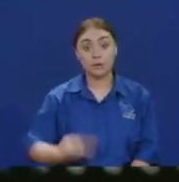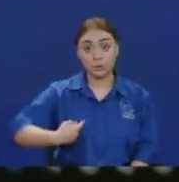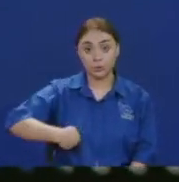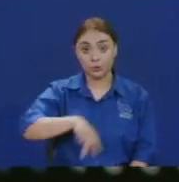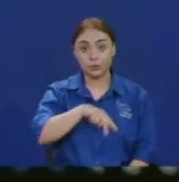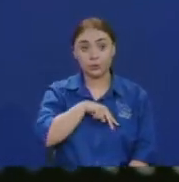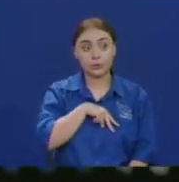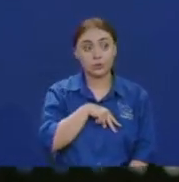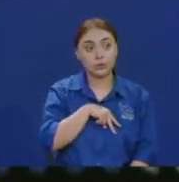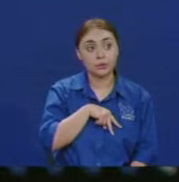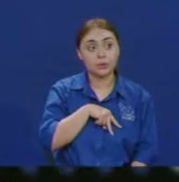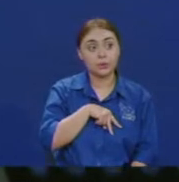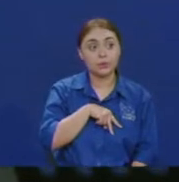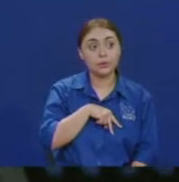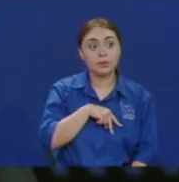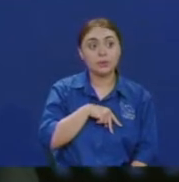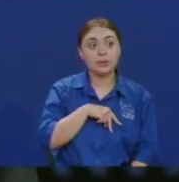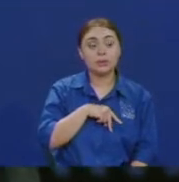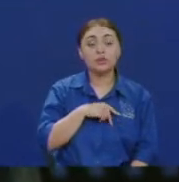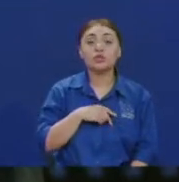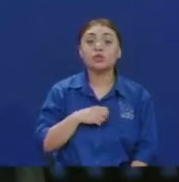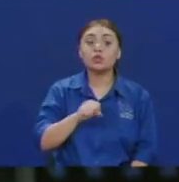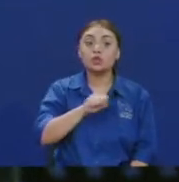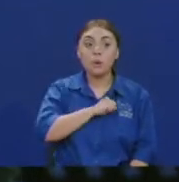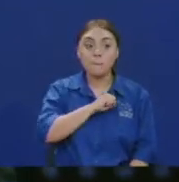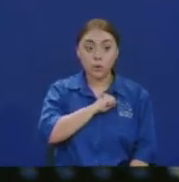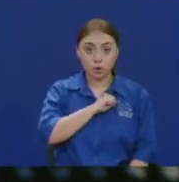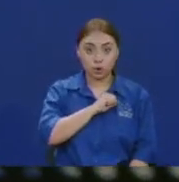Nosotros somos el resultado